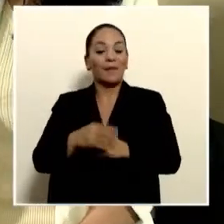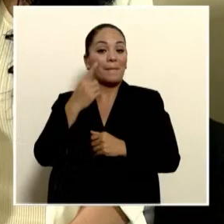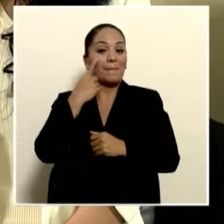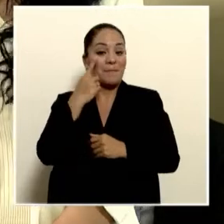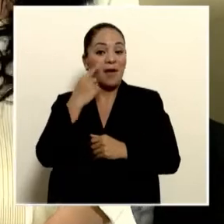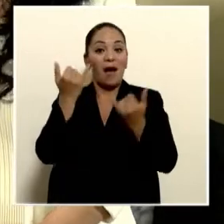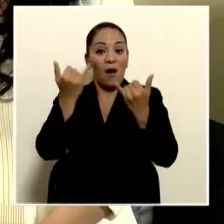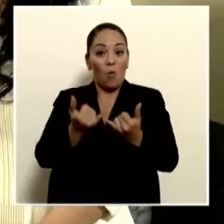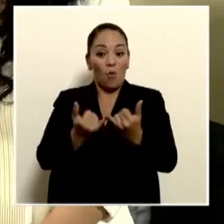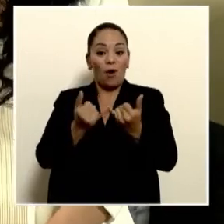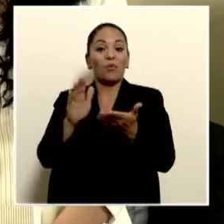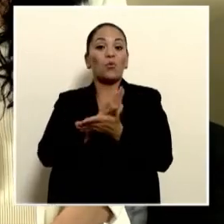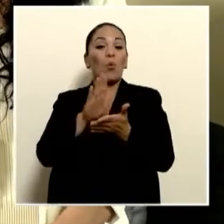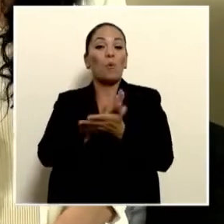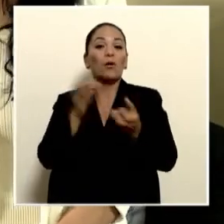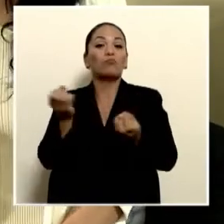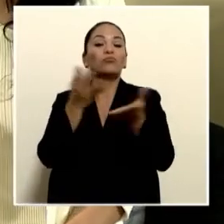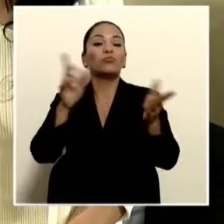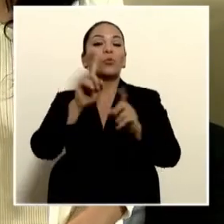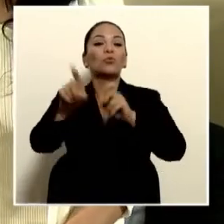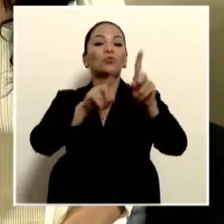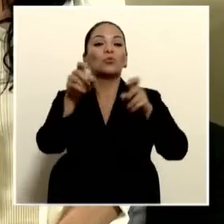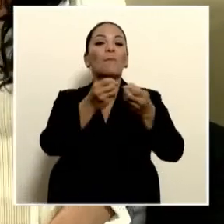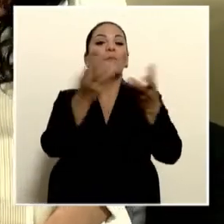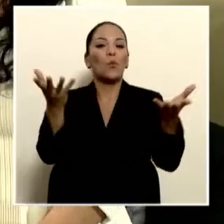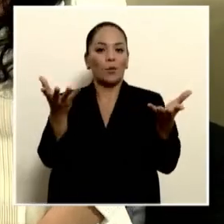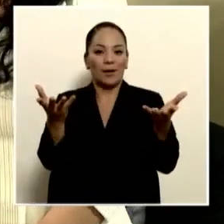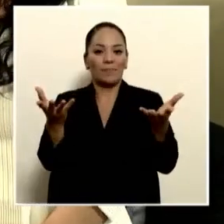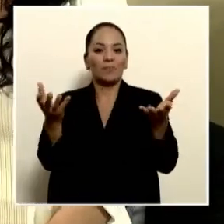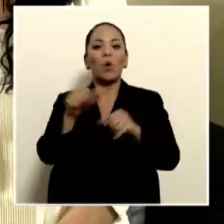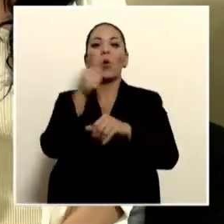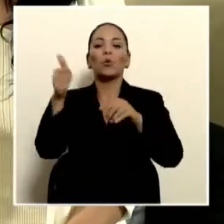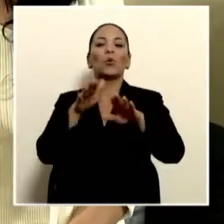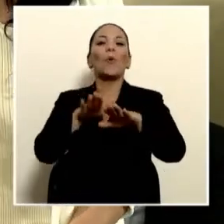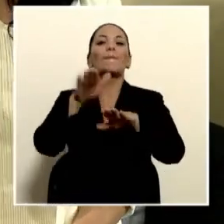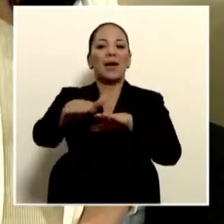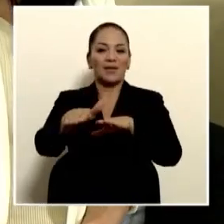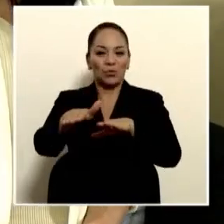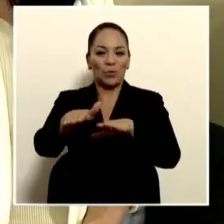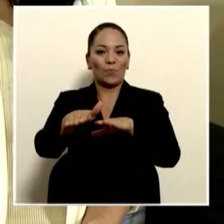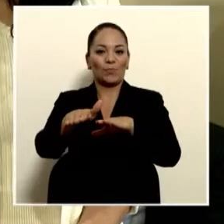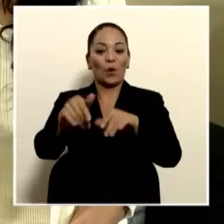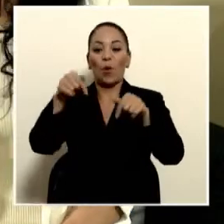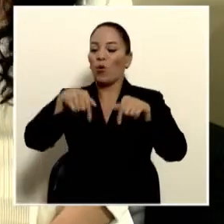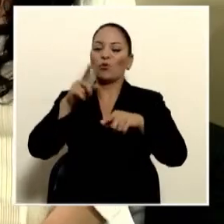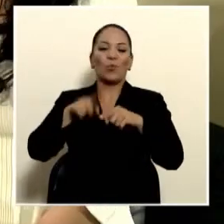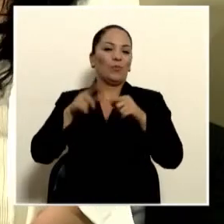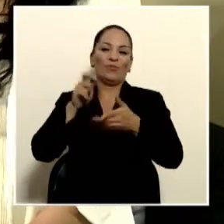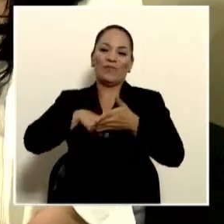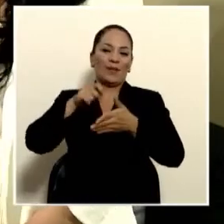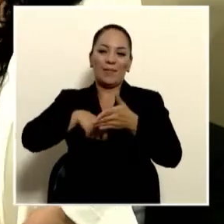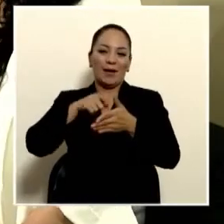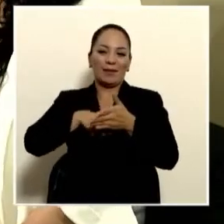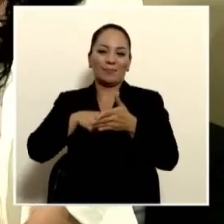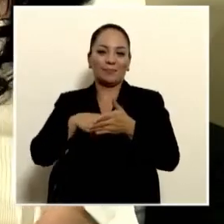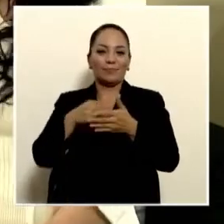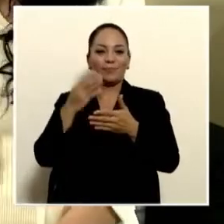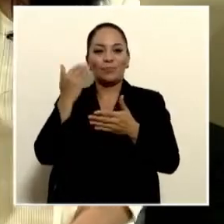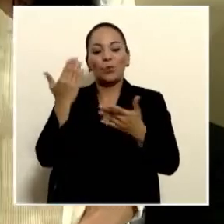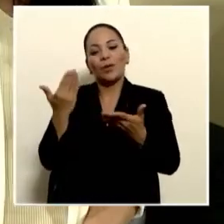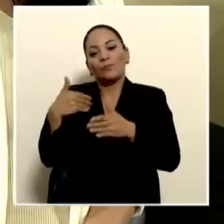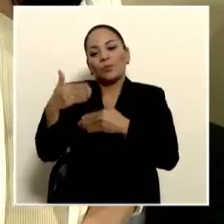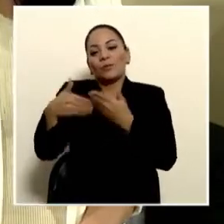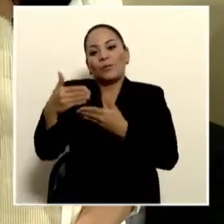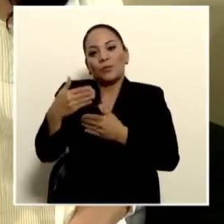saliendo a consulta pública el otro paso, que no podemos firmar hoy porque los procedimientos de nuestro